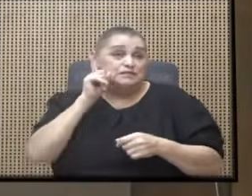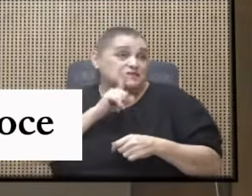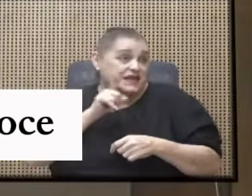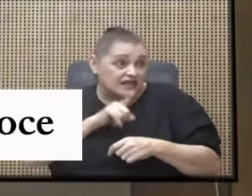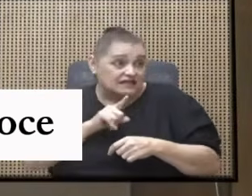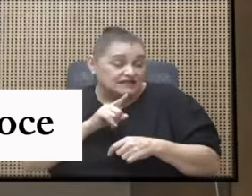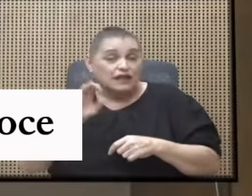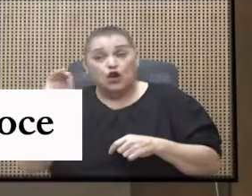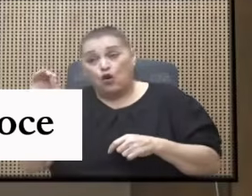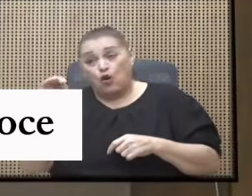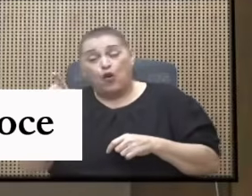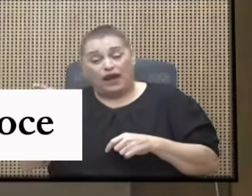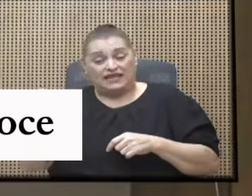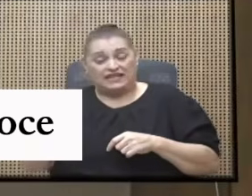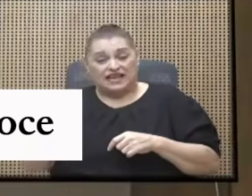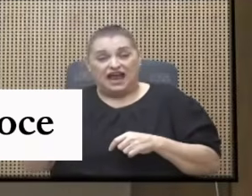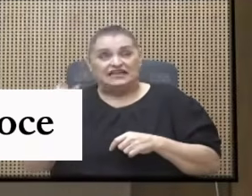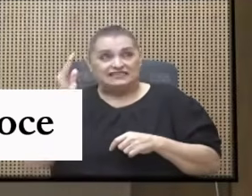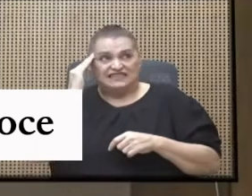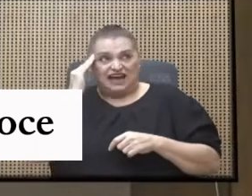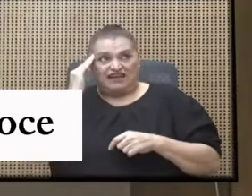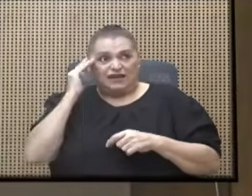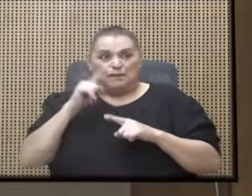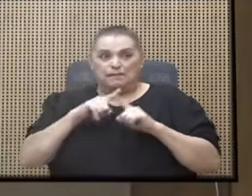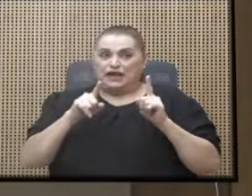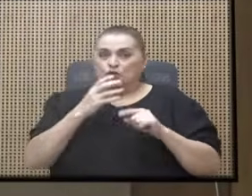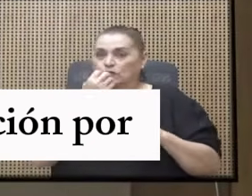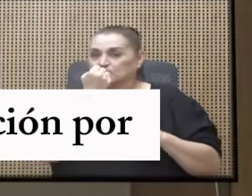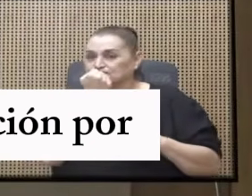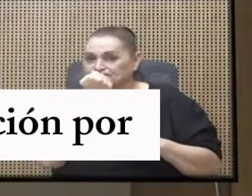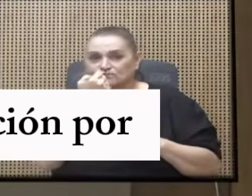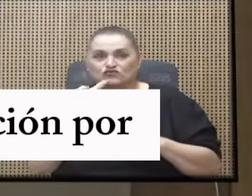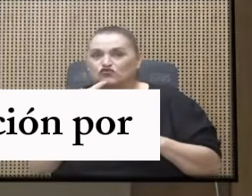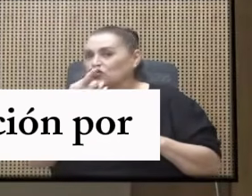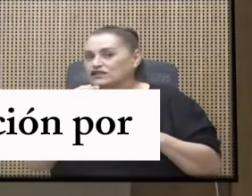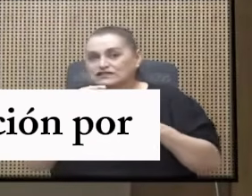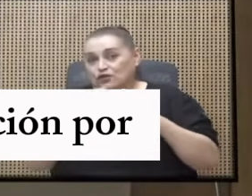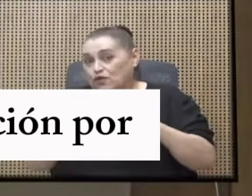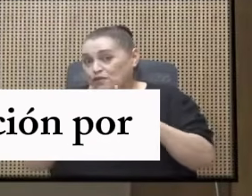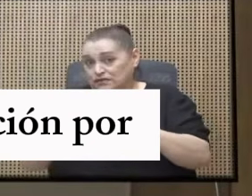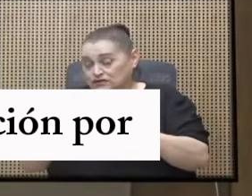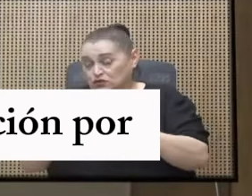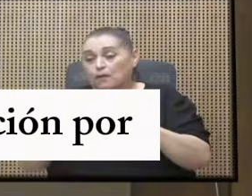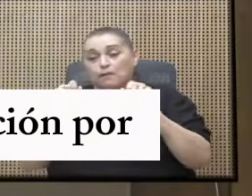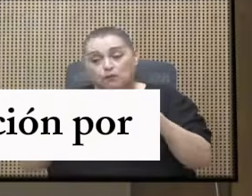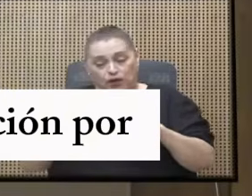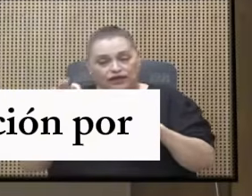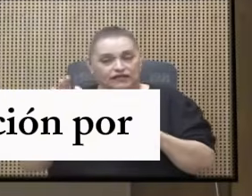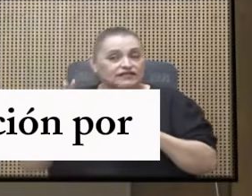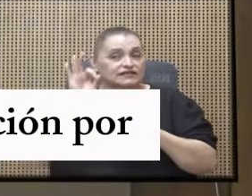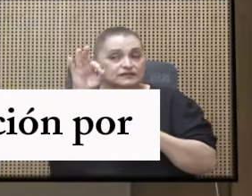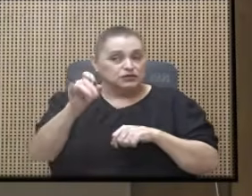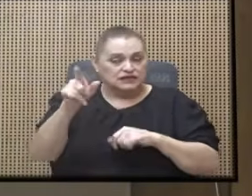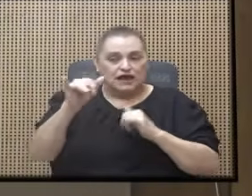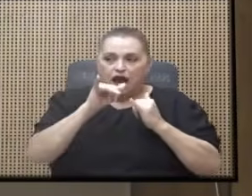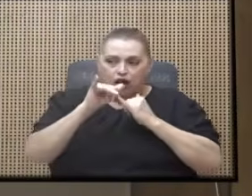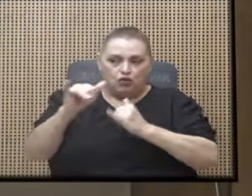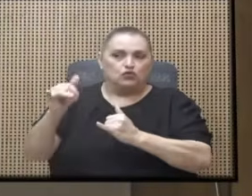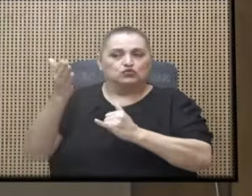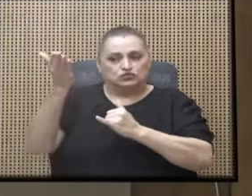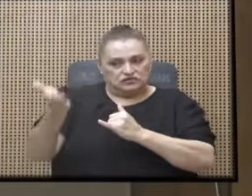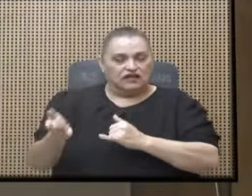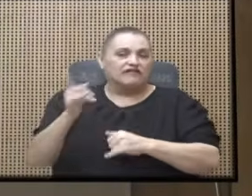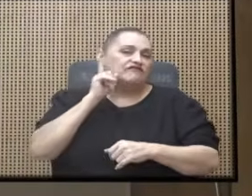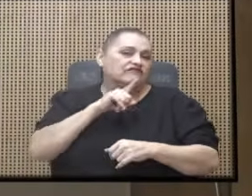decide deliberadamente omitir hechos que conoce, podría eventualmente ser sujeta a una acusación por